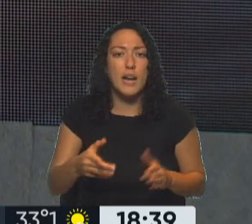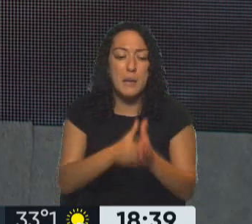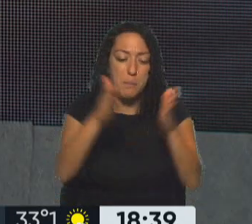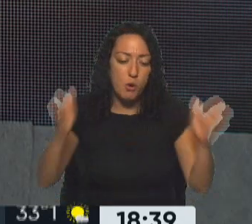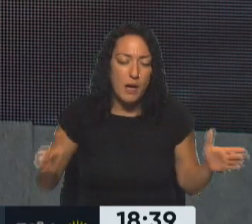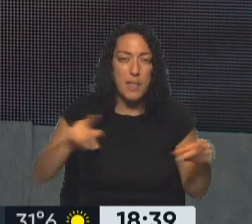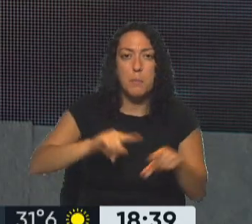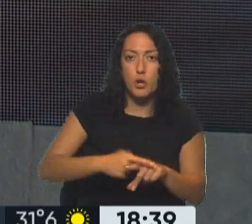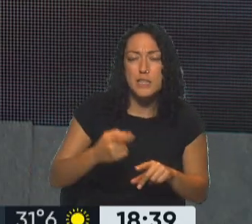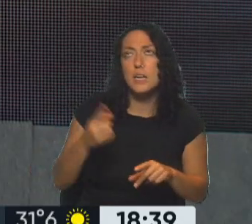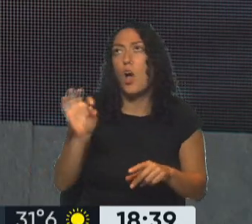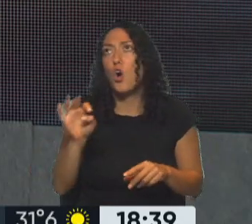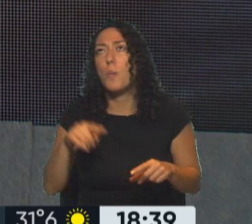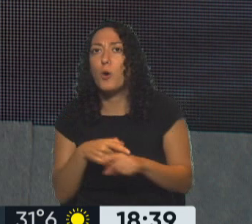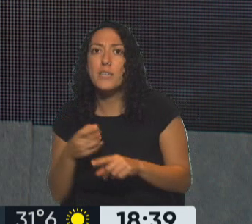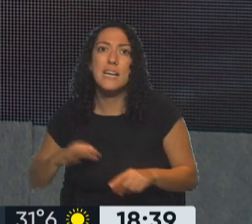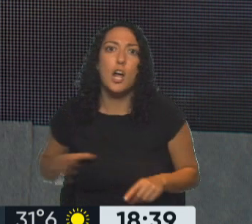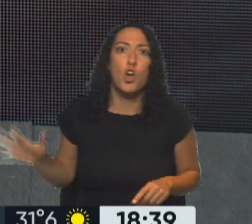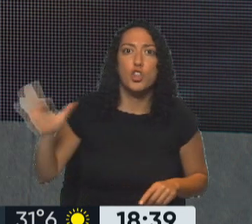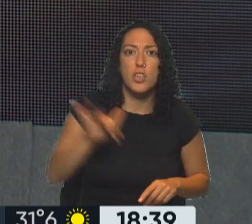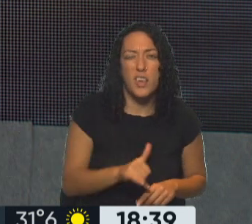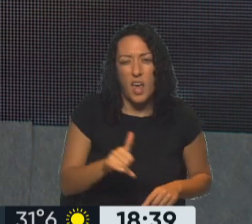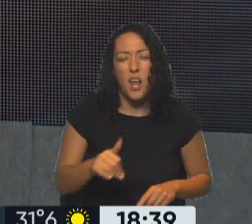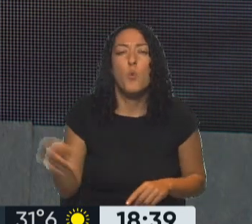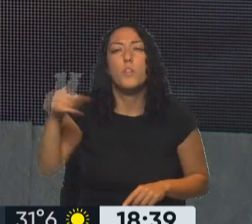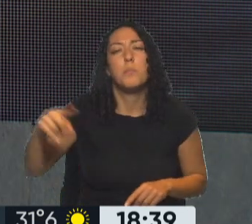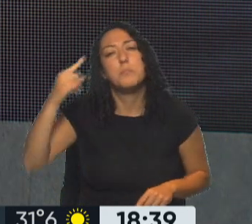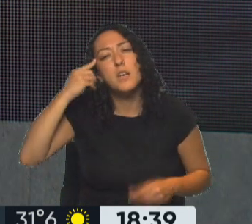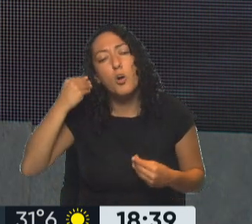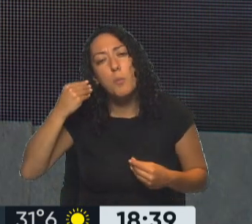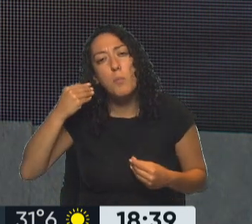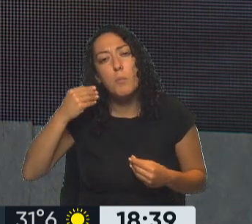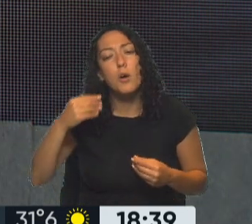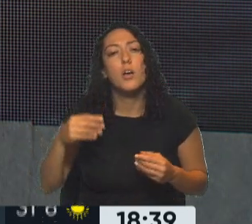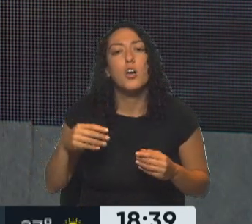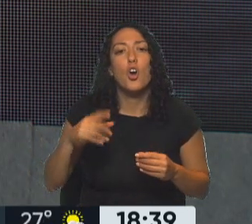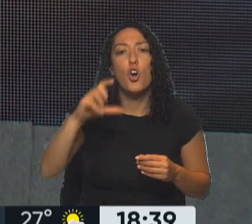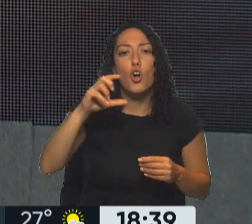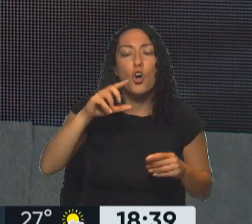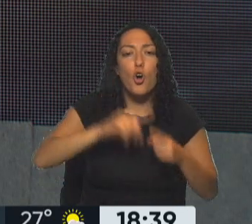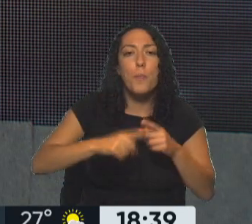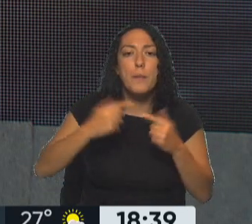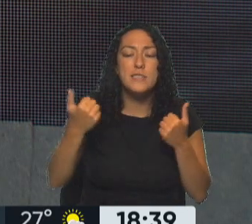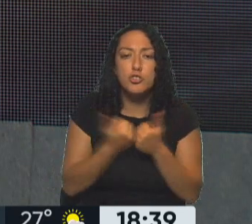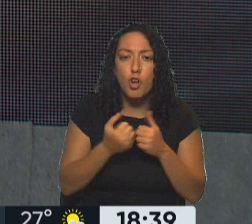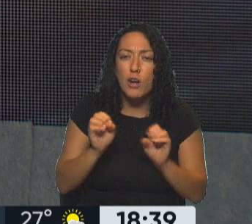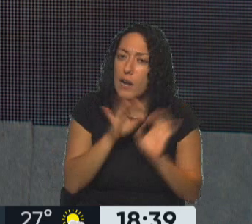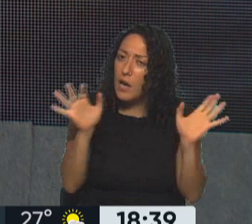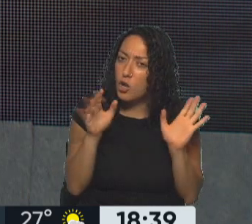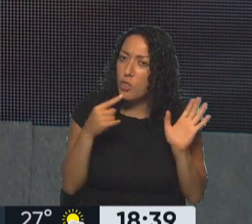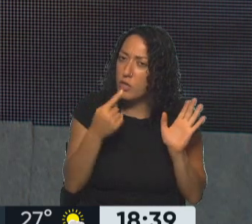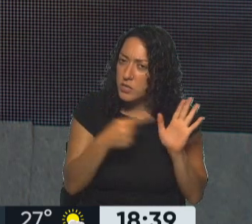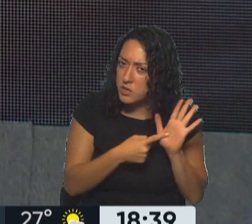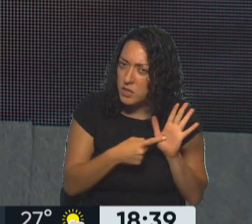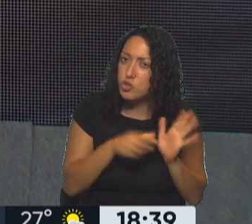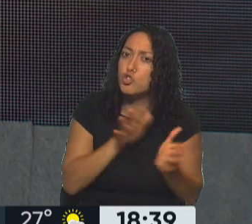política o en la política cotidiana hay una convención que la convención de belendo parada que es muy clara a propósito Y a partir en